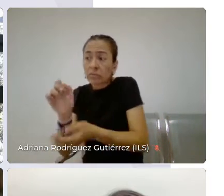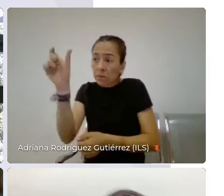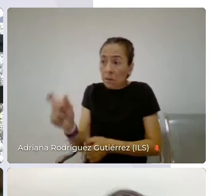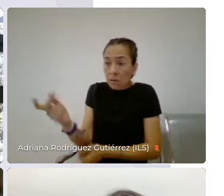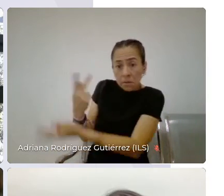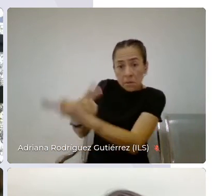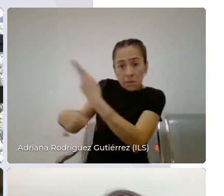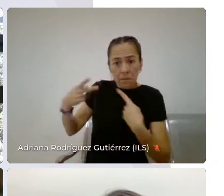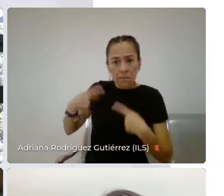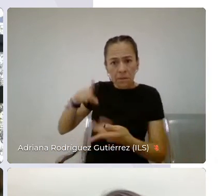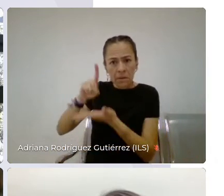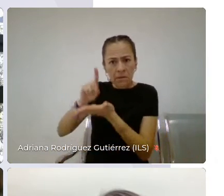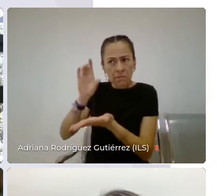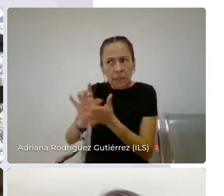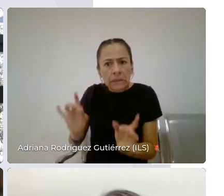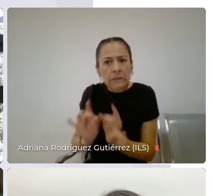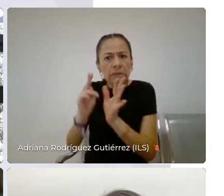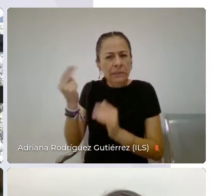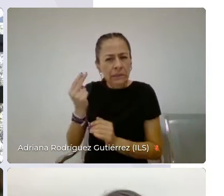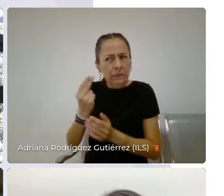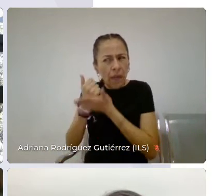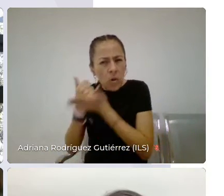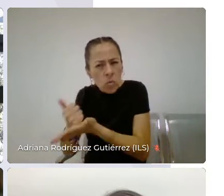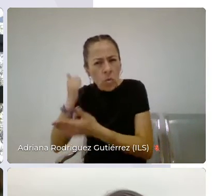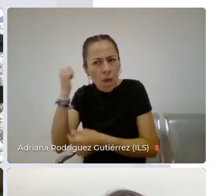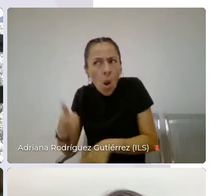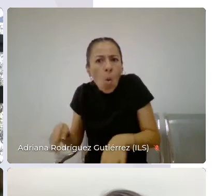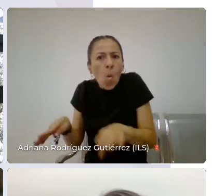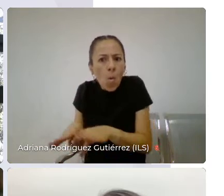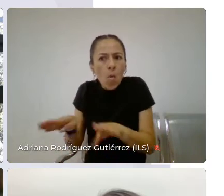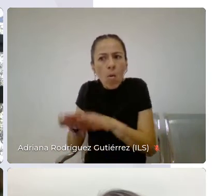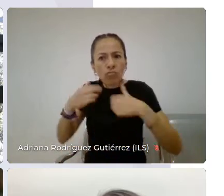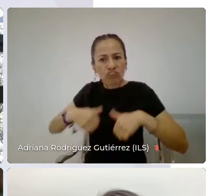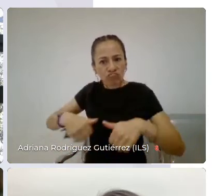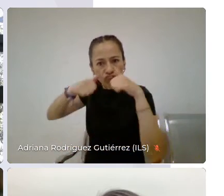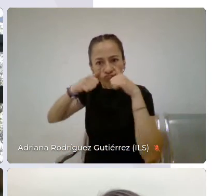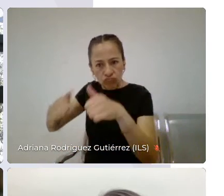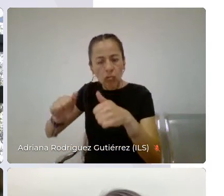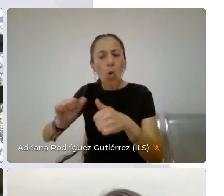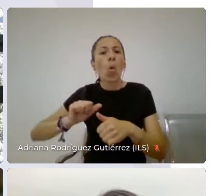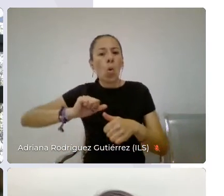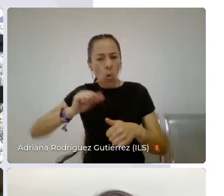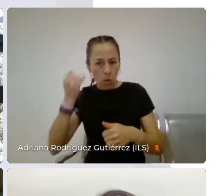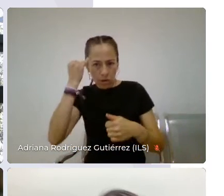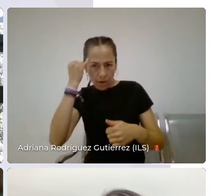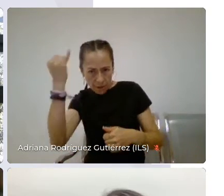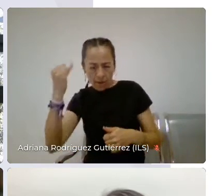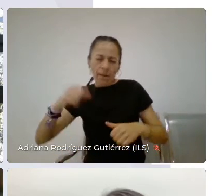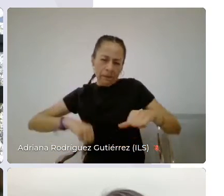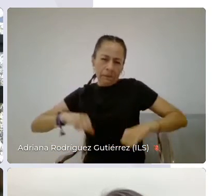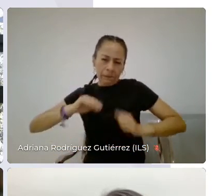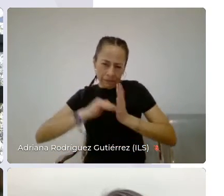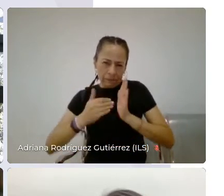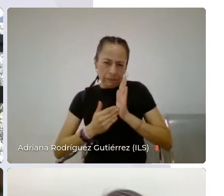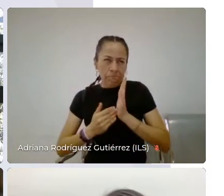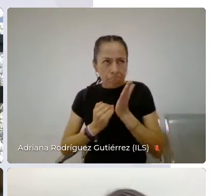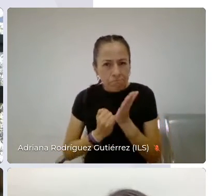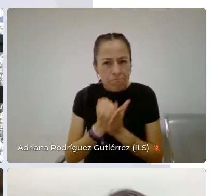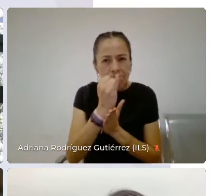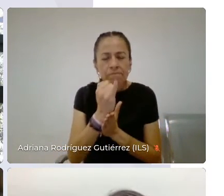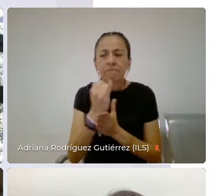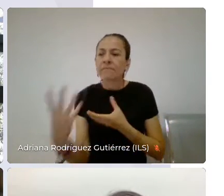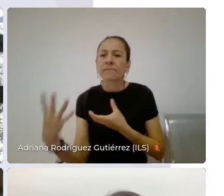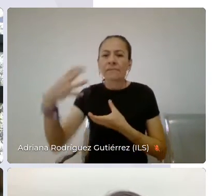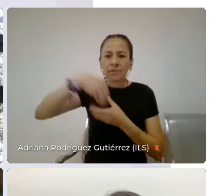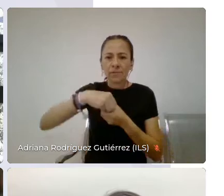posible. Y también otra estrategia que estamos haciendo es la inclusión de colaboradores a la empresa con algún